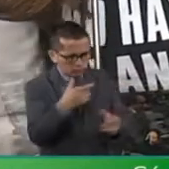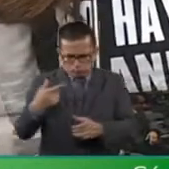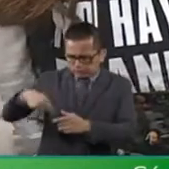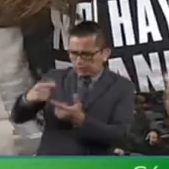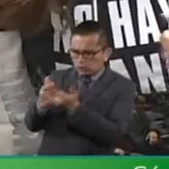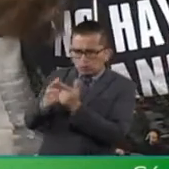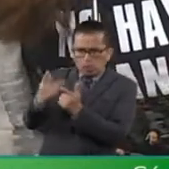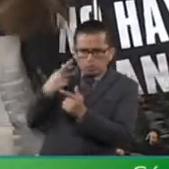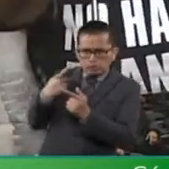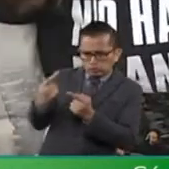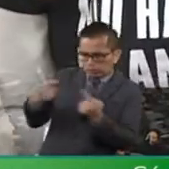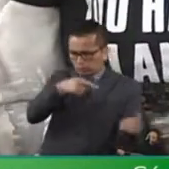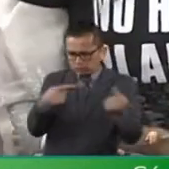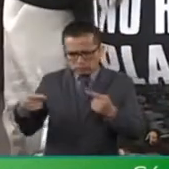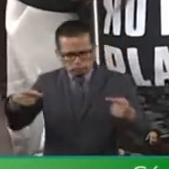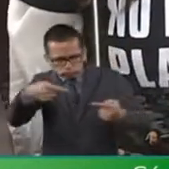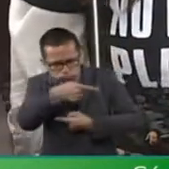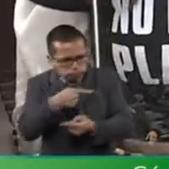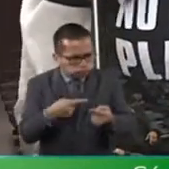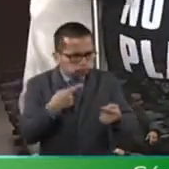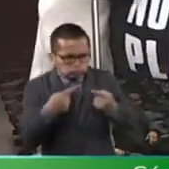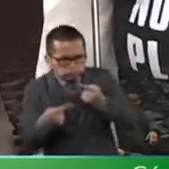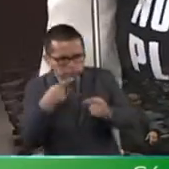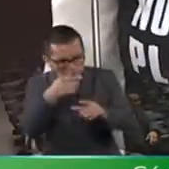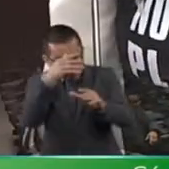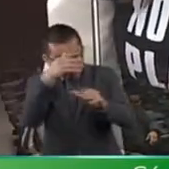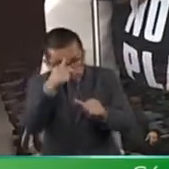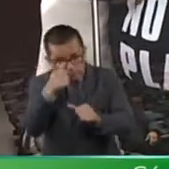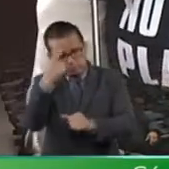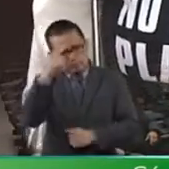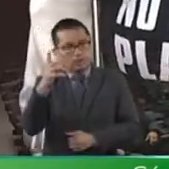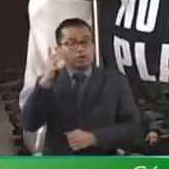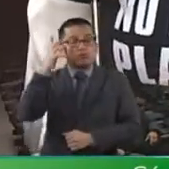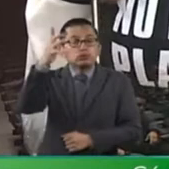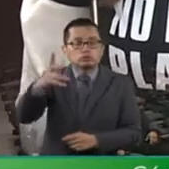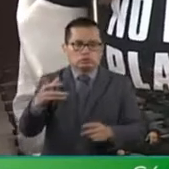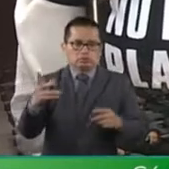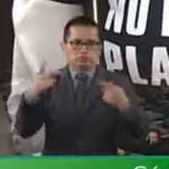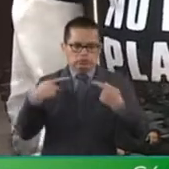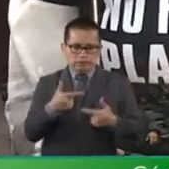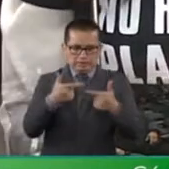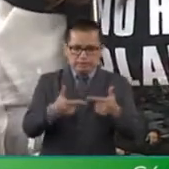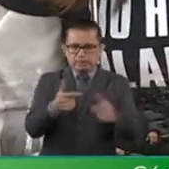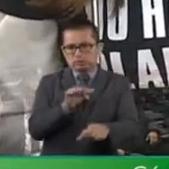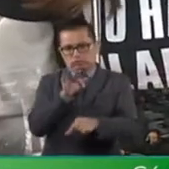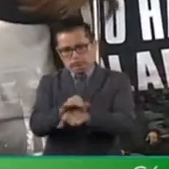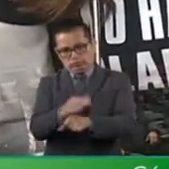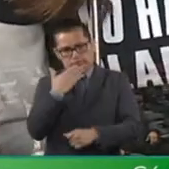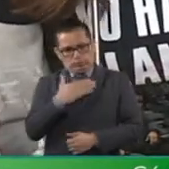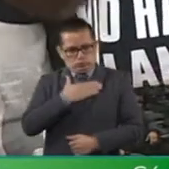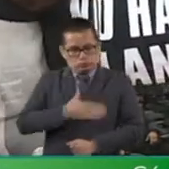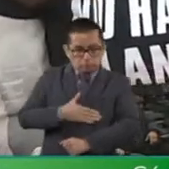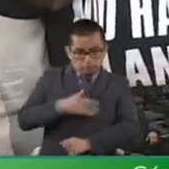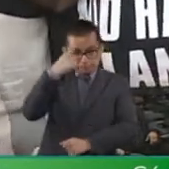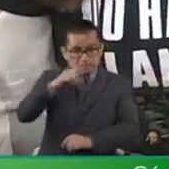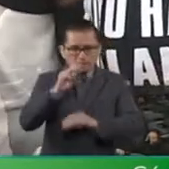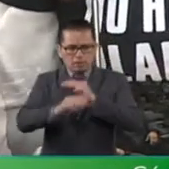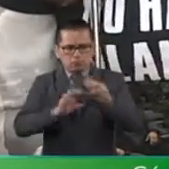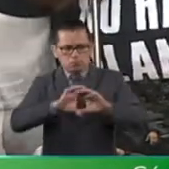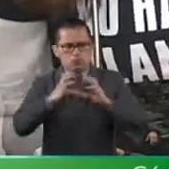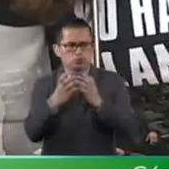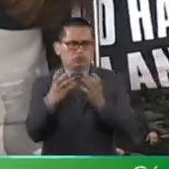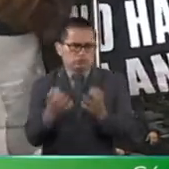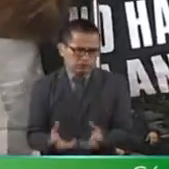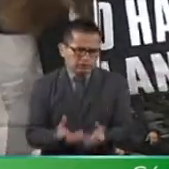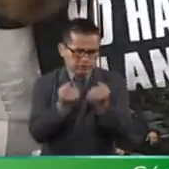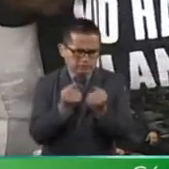pueda construir justicia intergeneracional y salvar al planeta y a nuestra especie. Un gran acuerdo